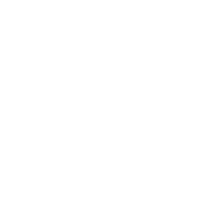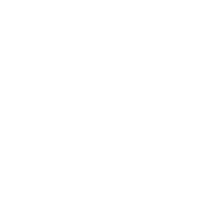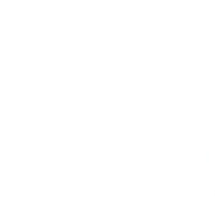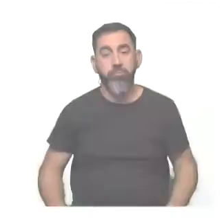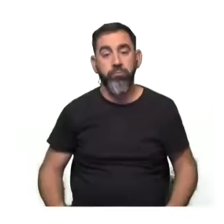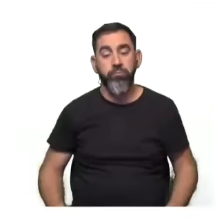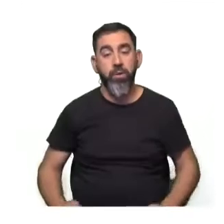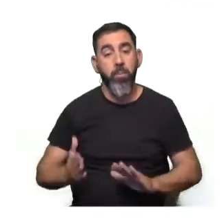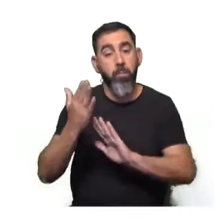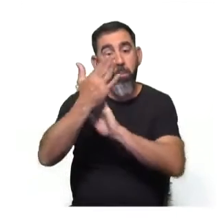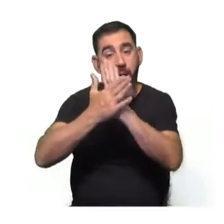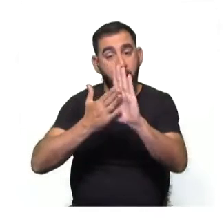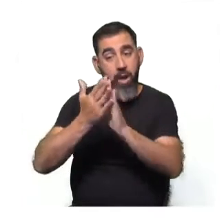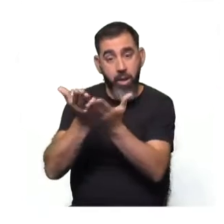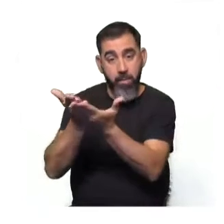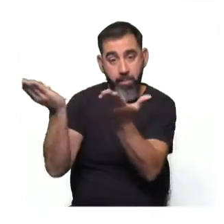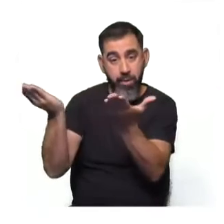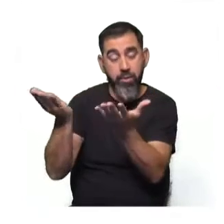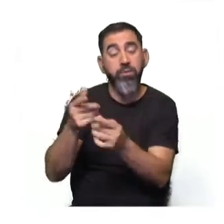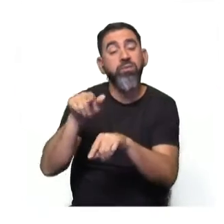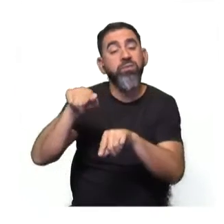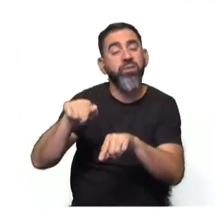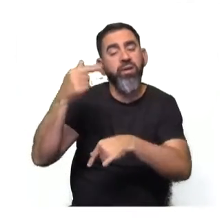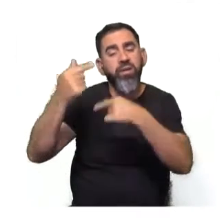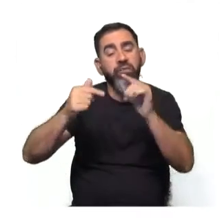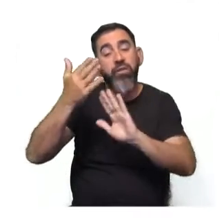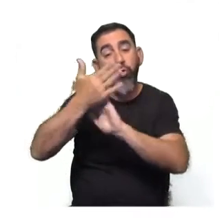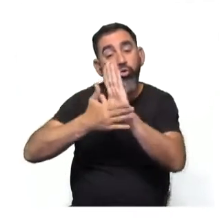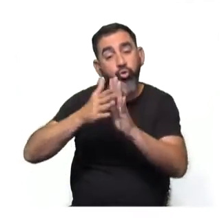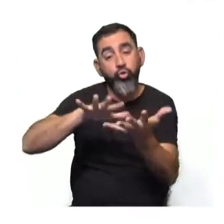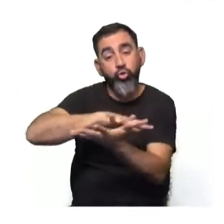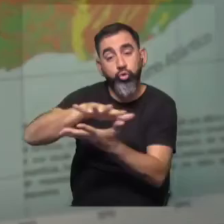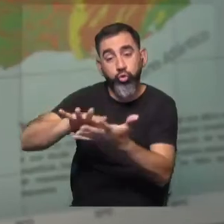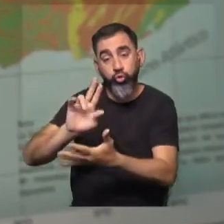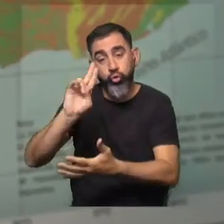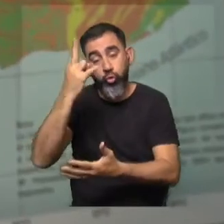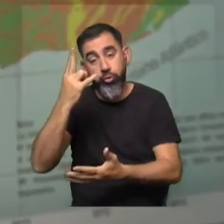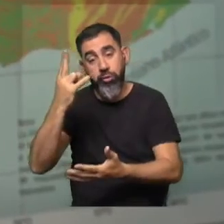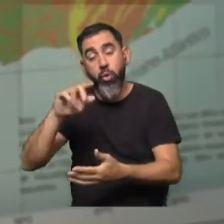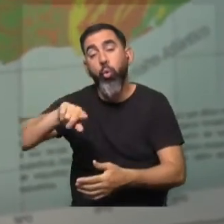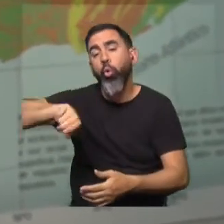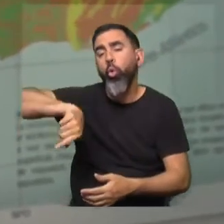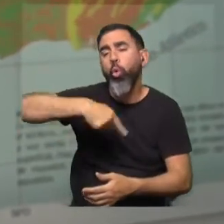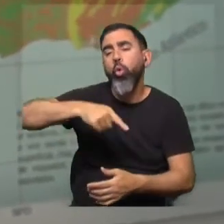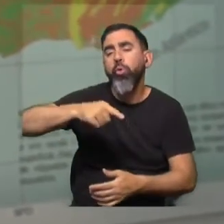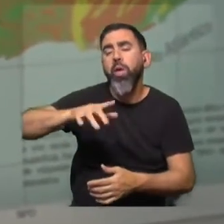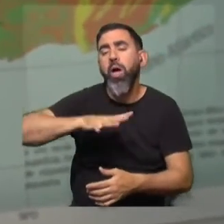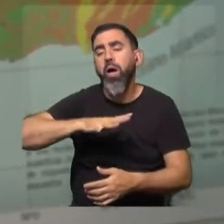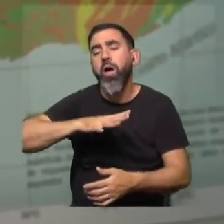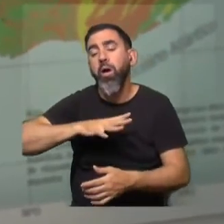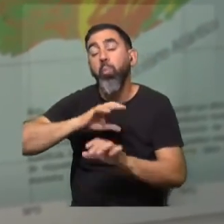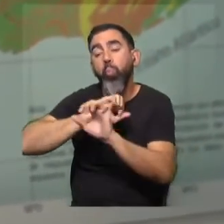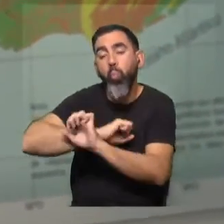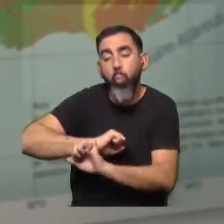En este mapa geotérmico lo que se muestra en distintas regiones de Uruguay donde existe mayor